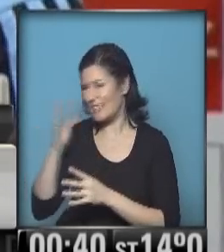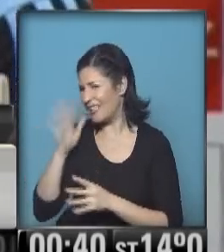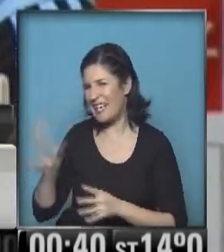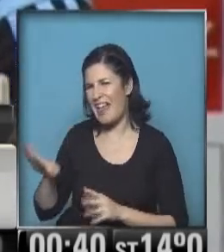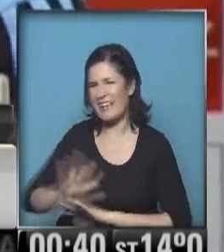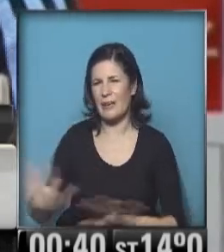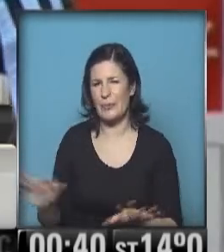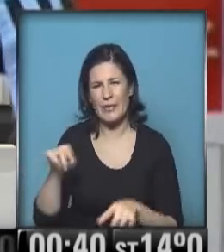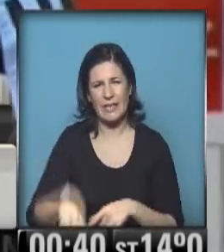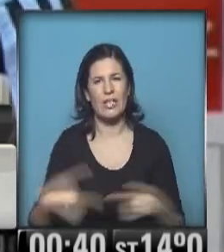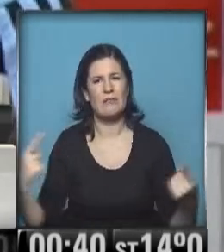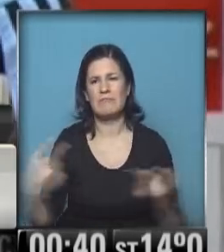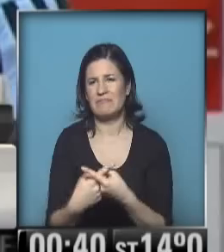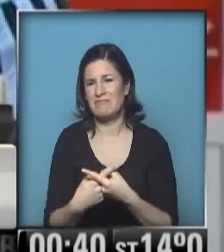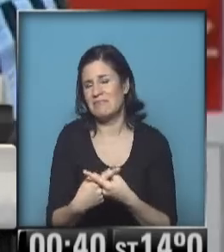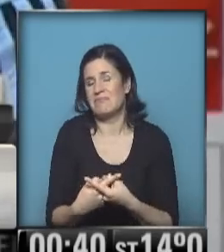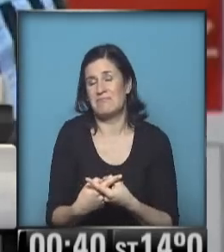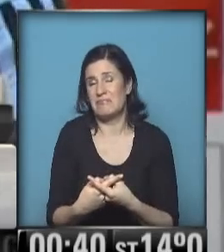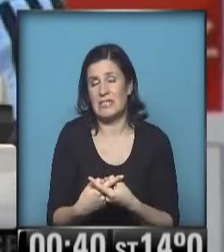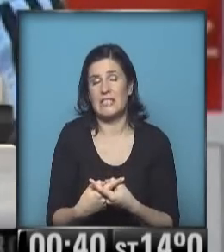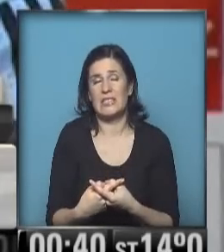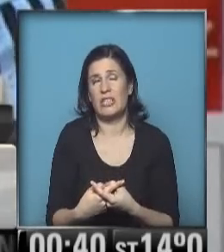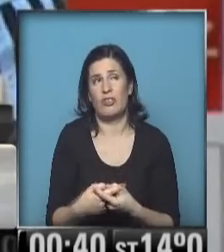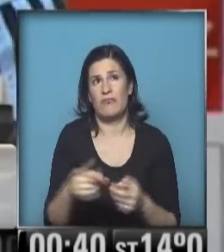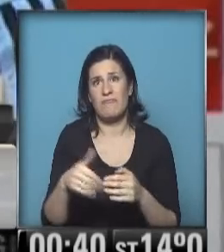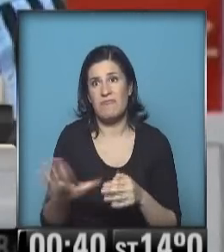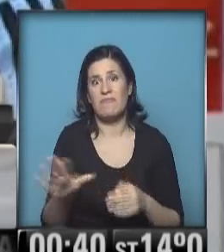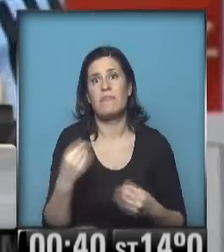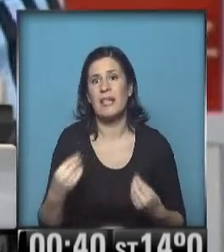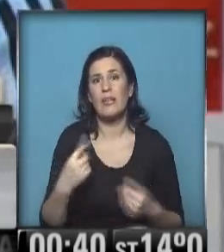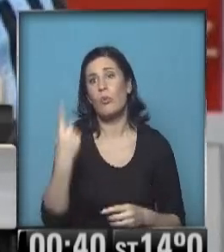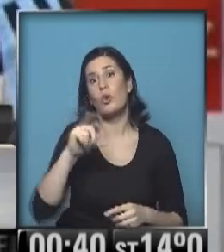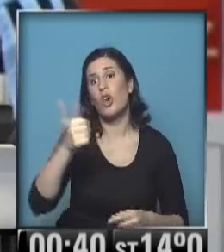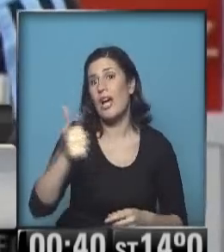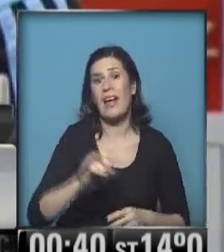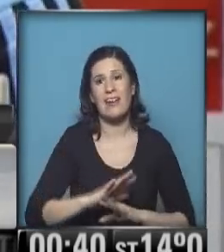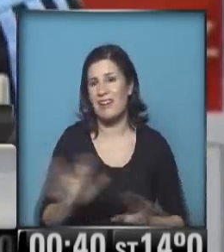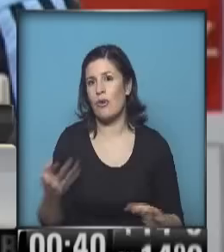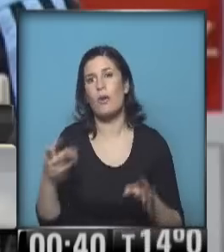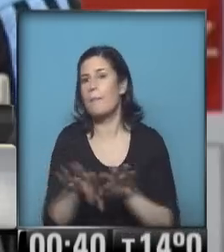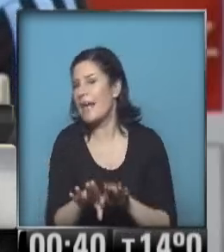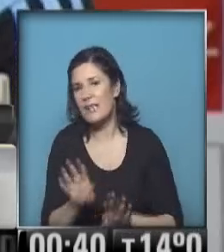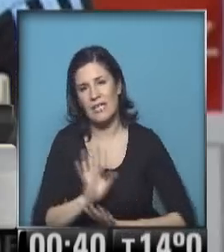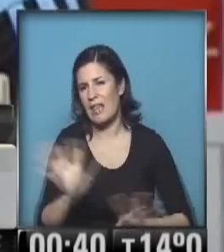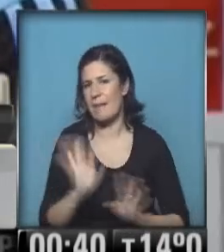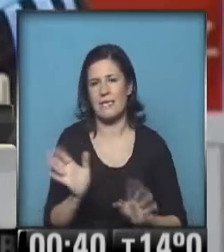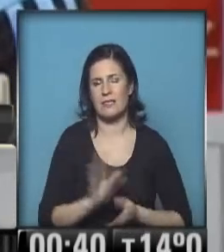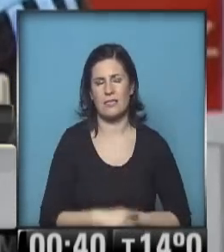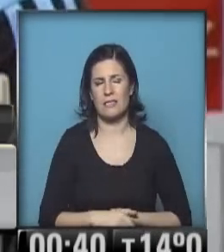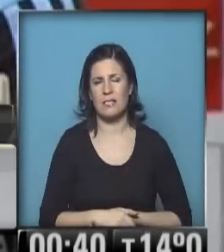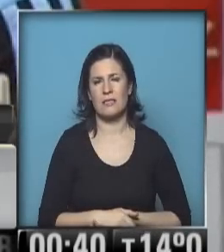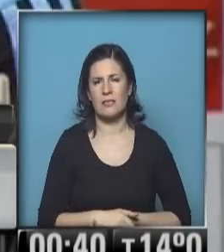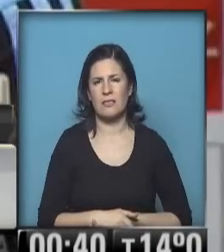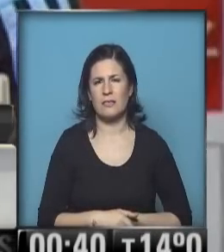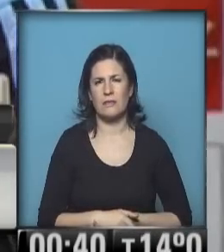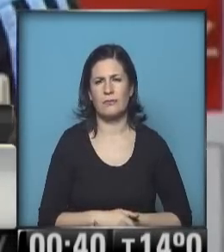las consecuencias del partido de mañana serán, bueno, que haya algún ganador, que se termine en empate, pero de ninguna manera va